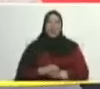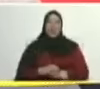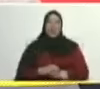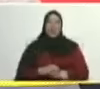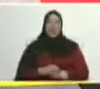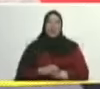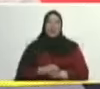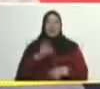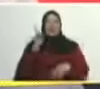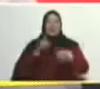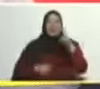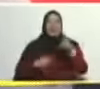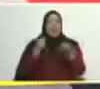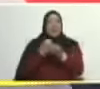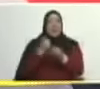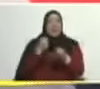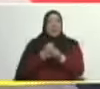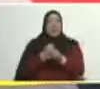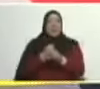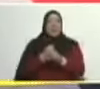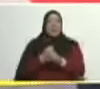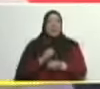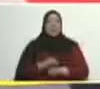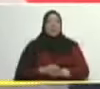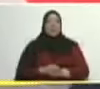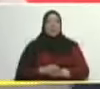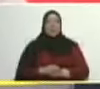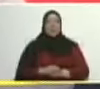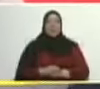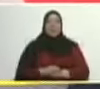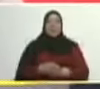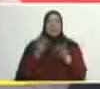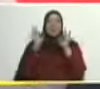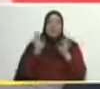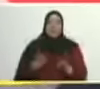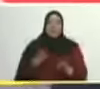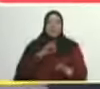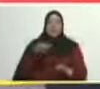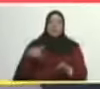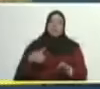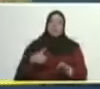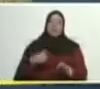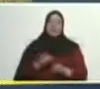médica allí que brinda servicio a los haitianos que lo necesiten.